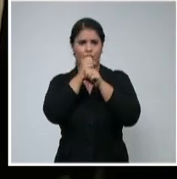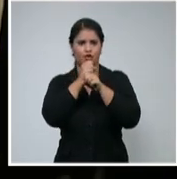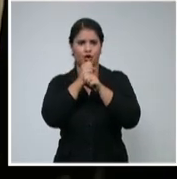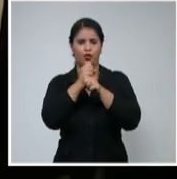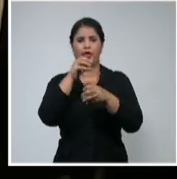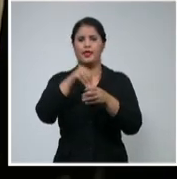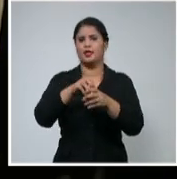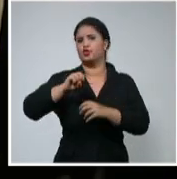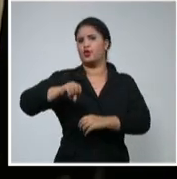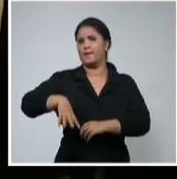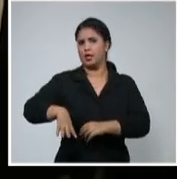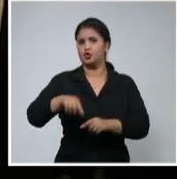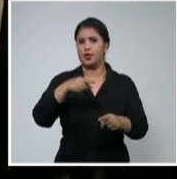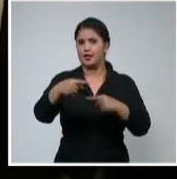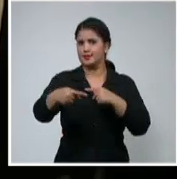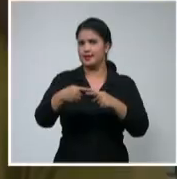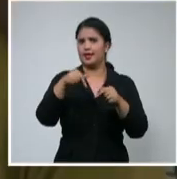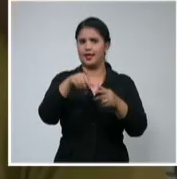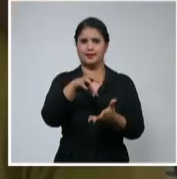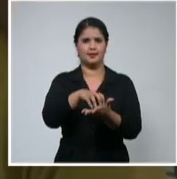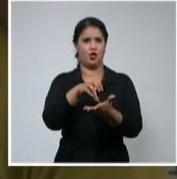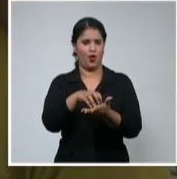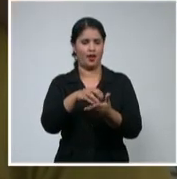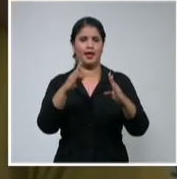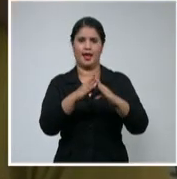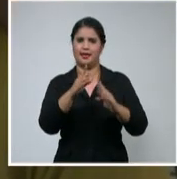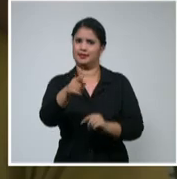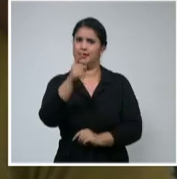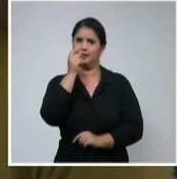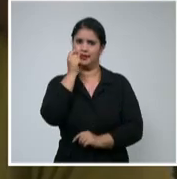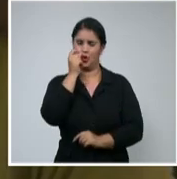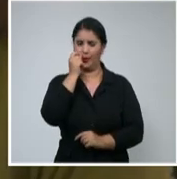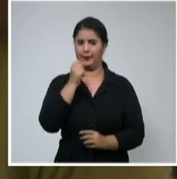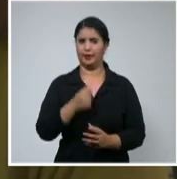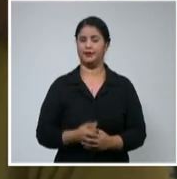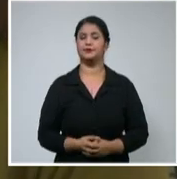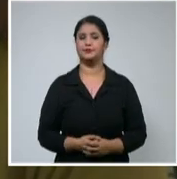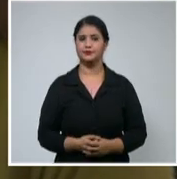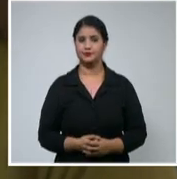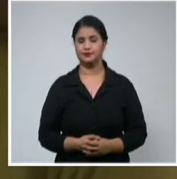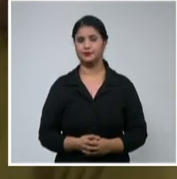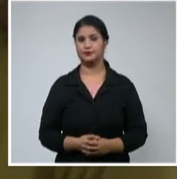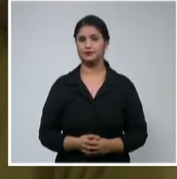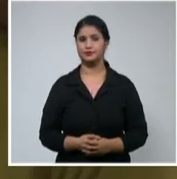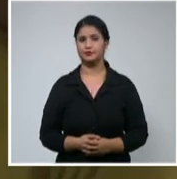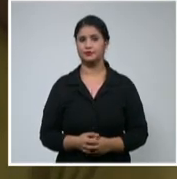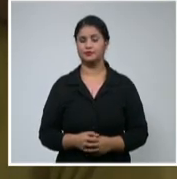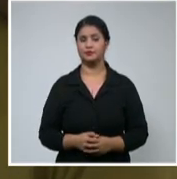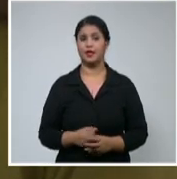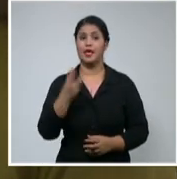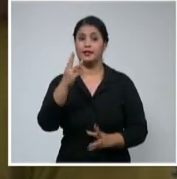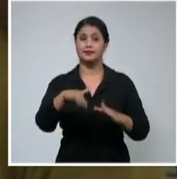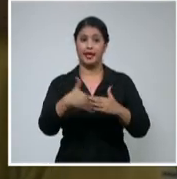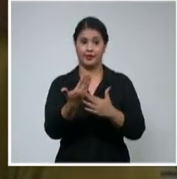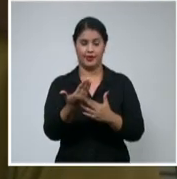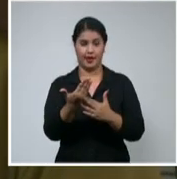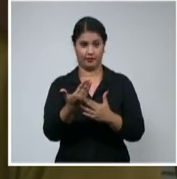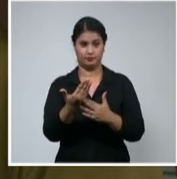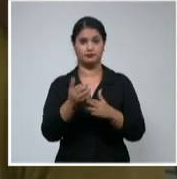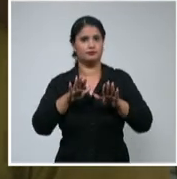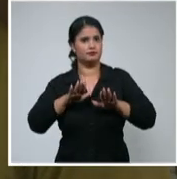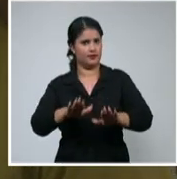basurero cercano a su lugar de residencia. El acusado se puso a disposición de la fiscalía una vez pasadas las 72 horas de la instrucción, la cual